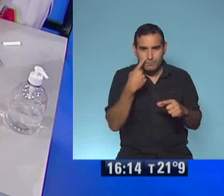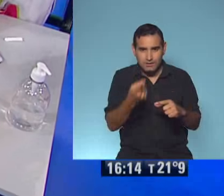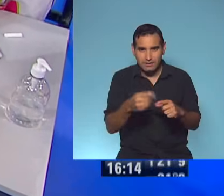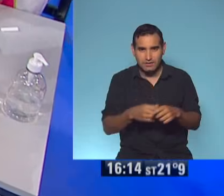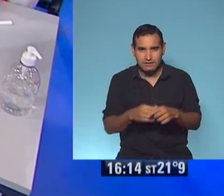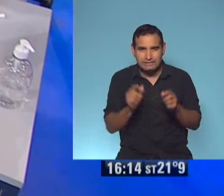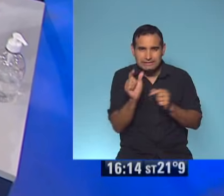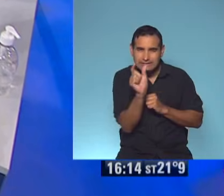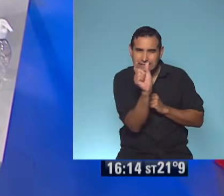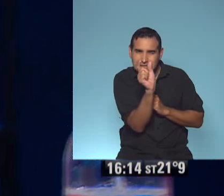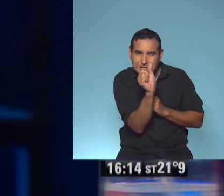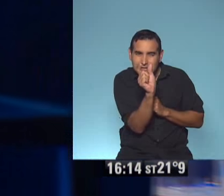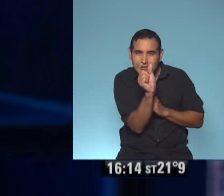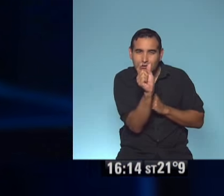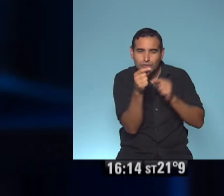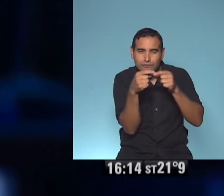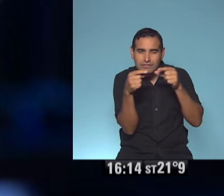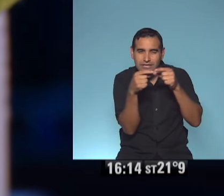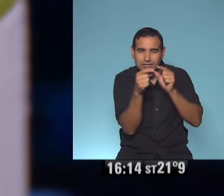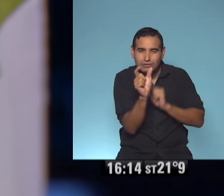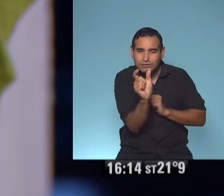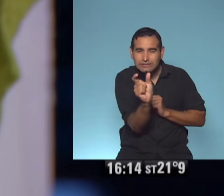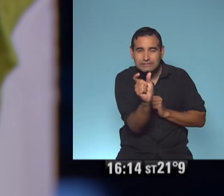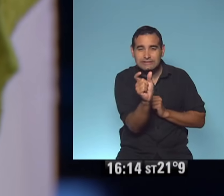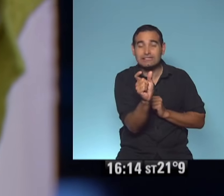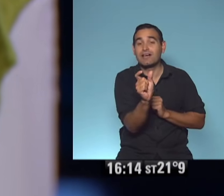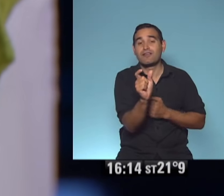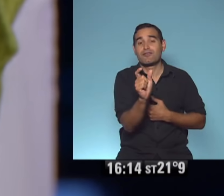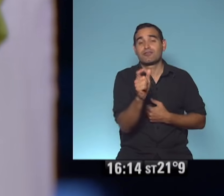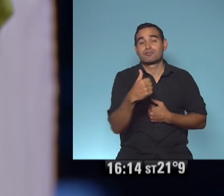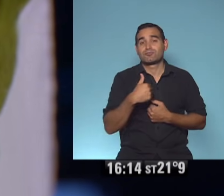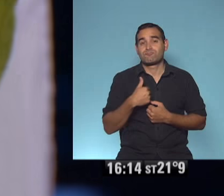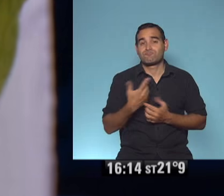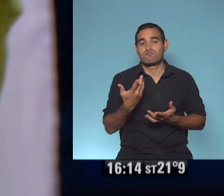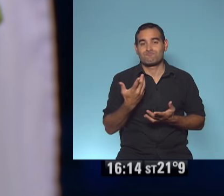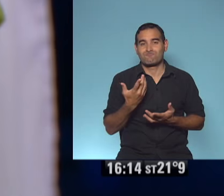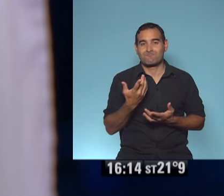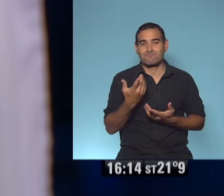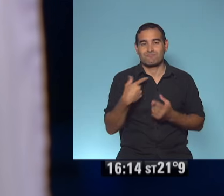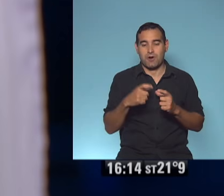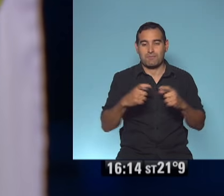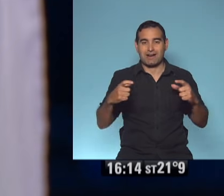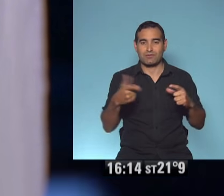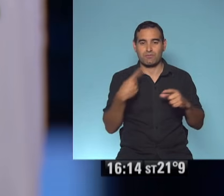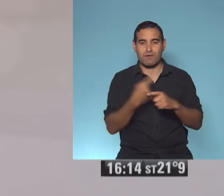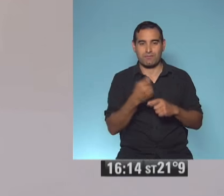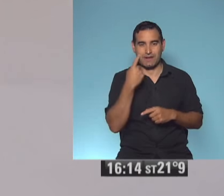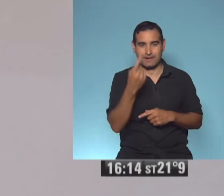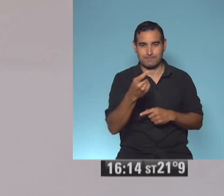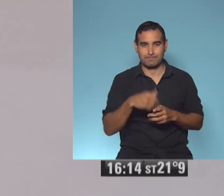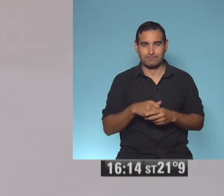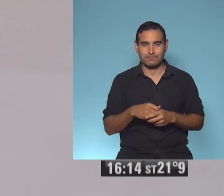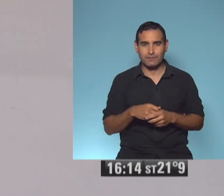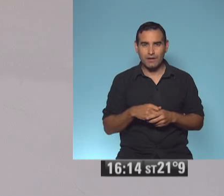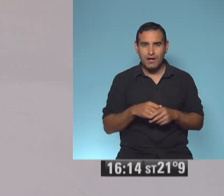muy chiquitos, por eso... ¡Qué lindo! Yo no los puedo poner en grande para mostrárselos, miren. Son